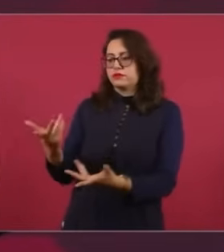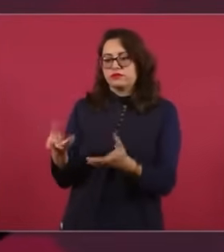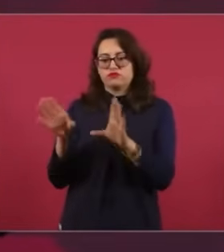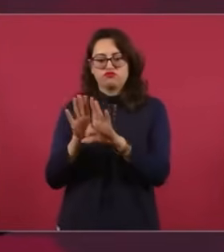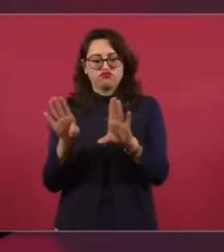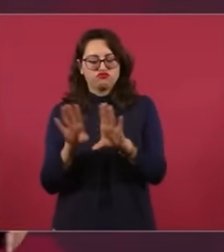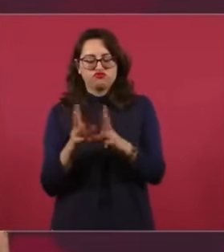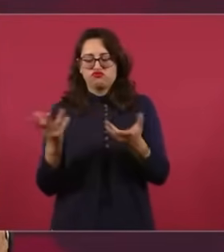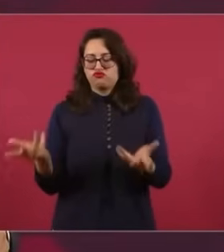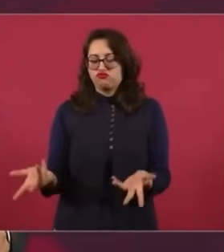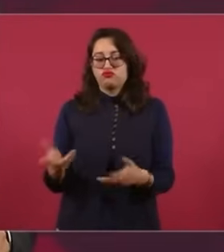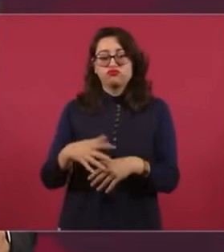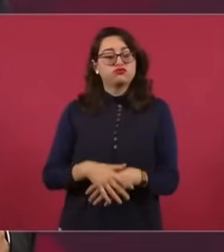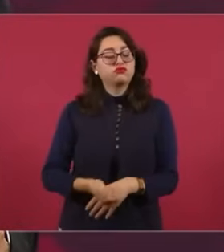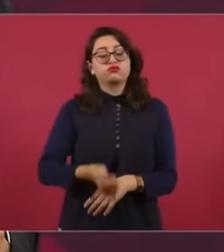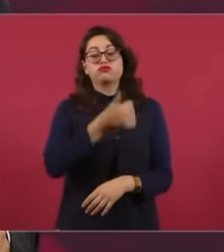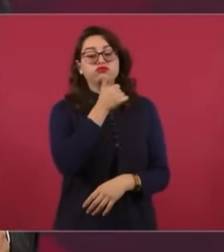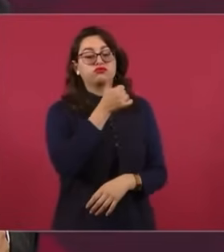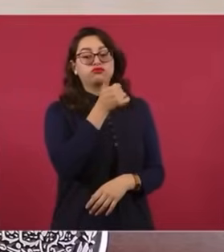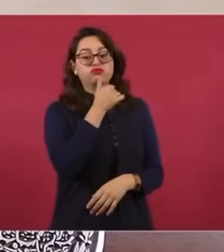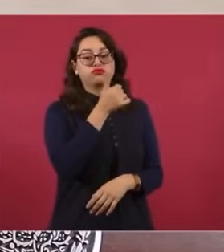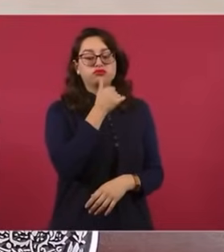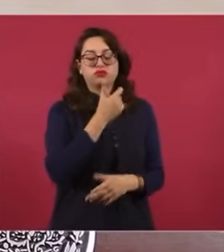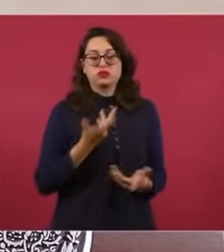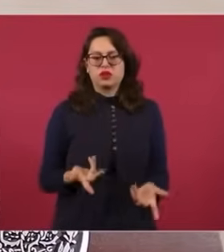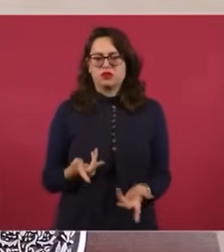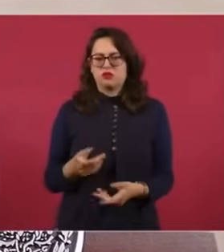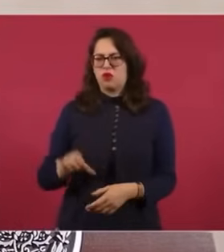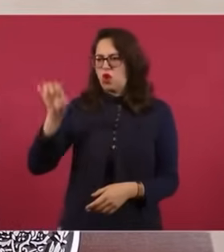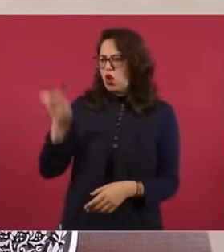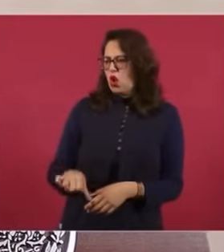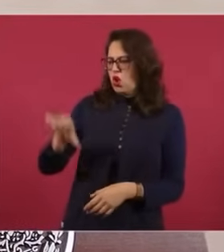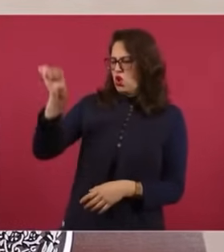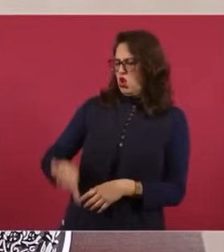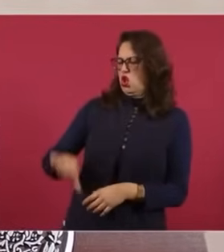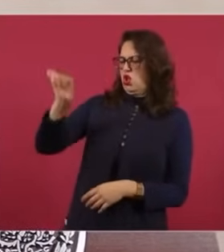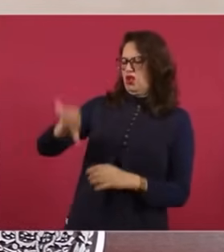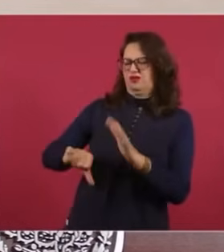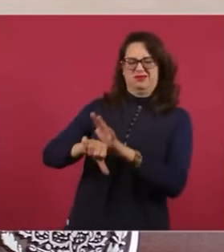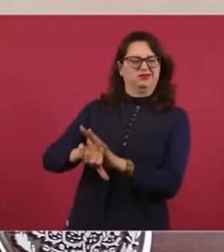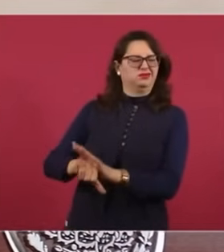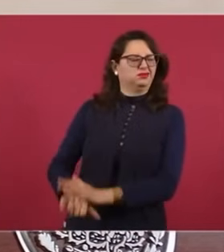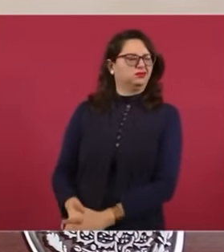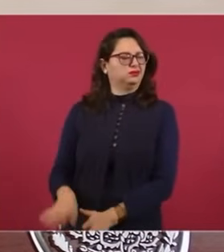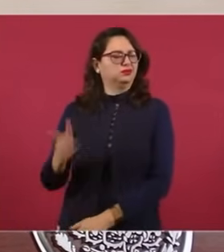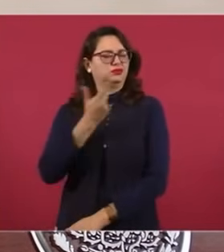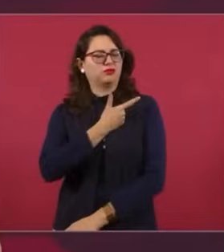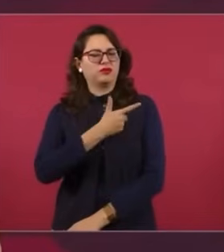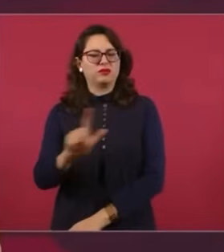Es que no sabemos. Además, no me gusta eso de hoy. Me choca.